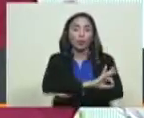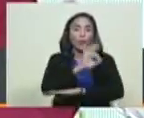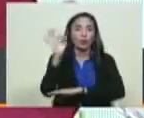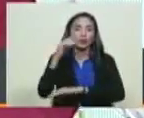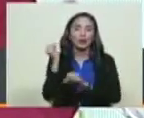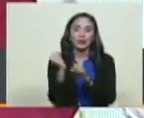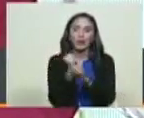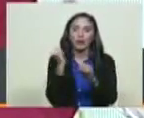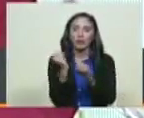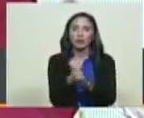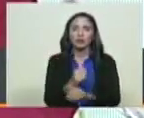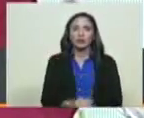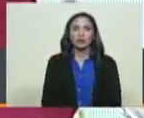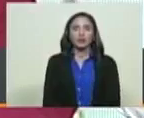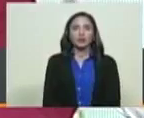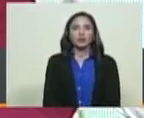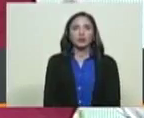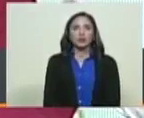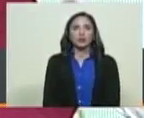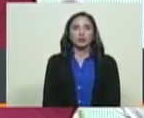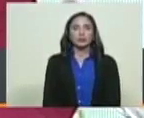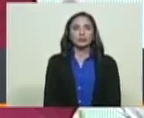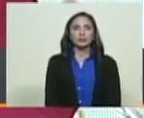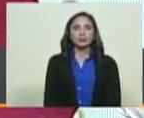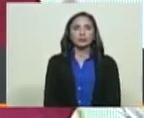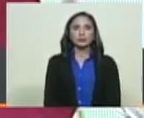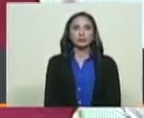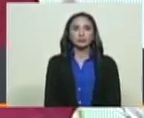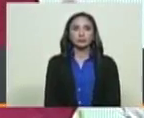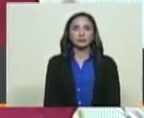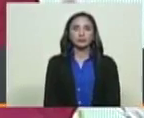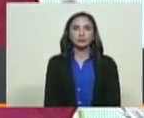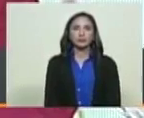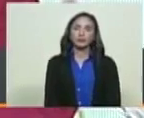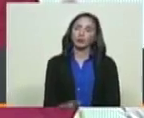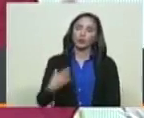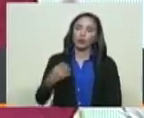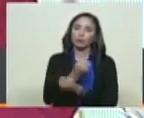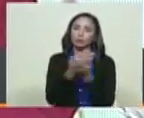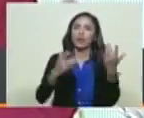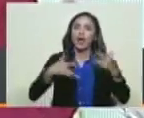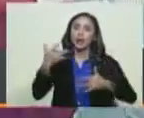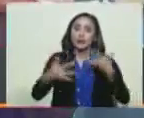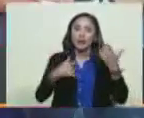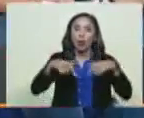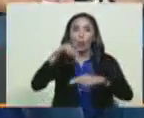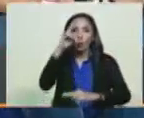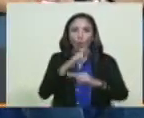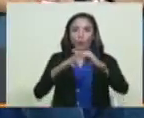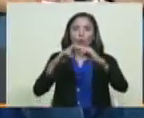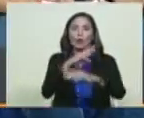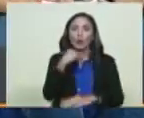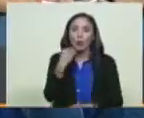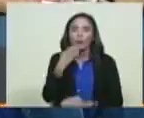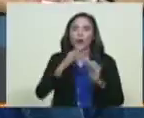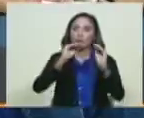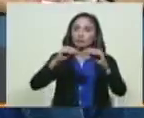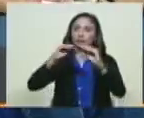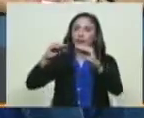día y yo aprovecho este acto tan maravilloso con la juventud para hacerle un llamado